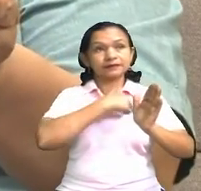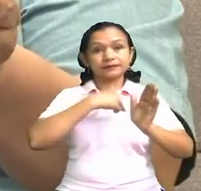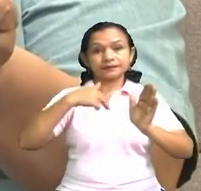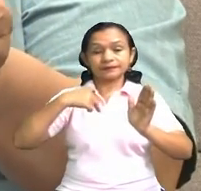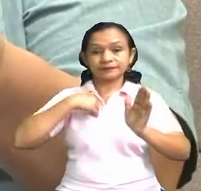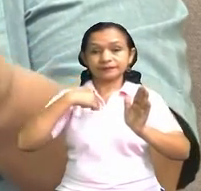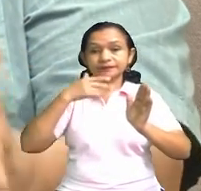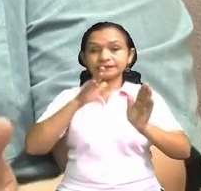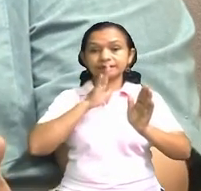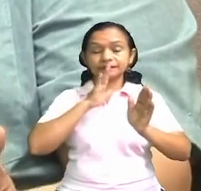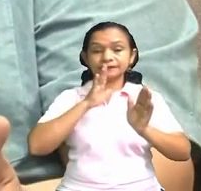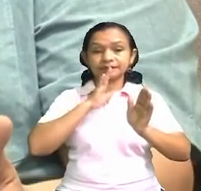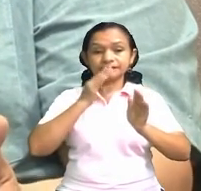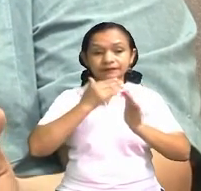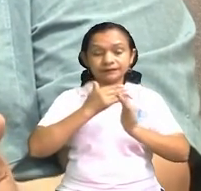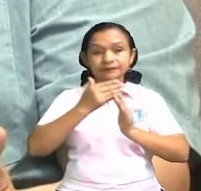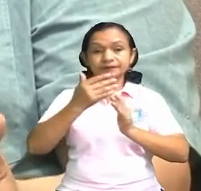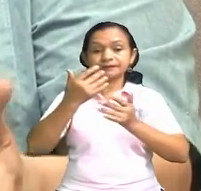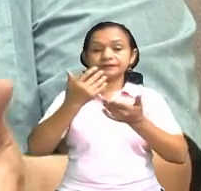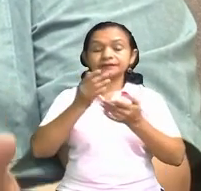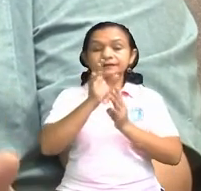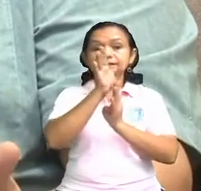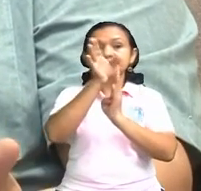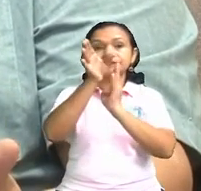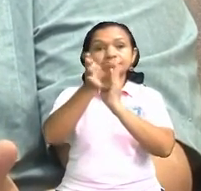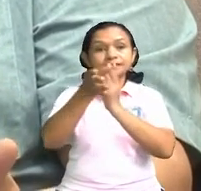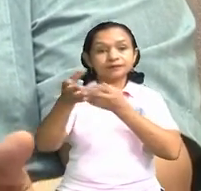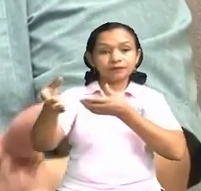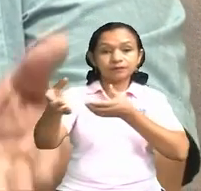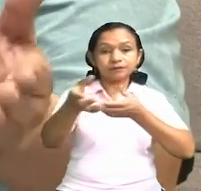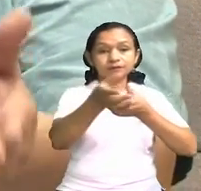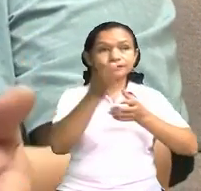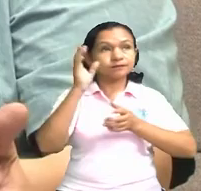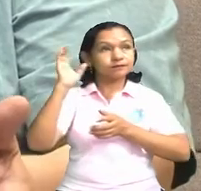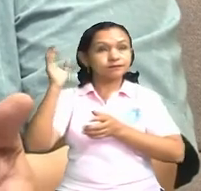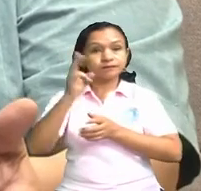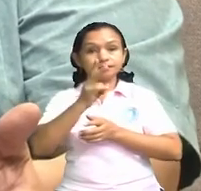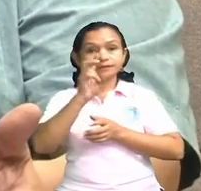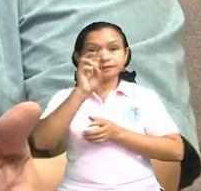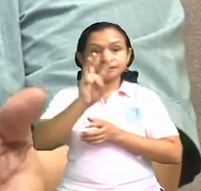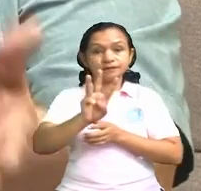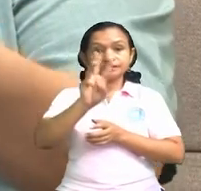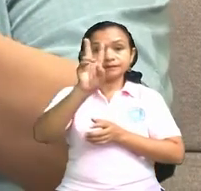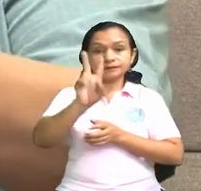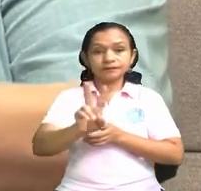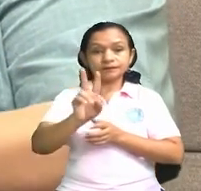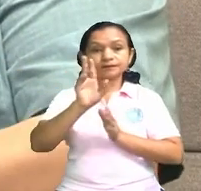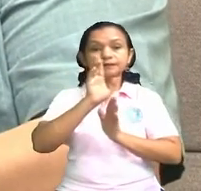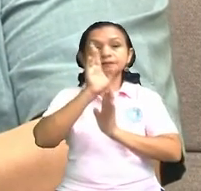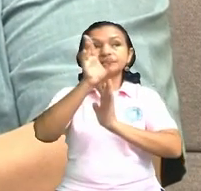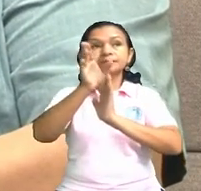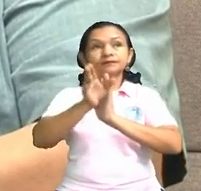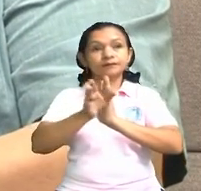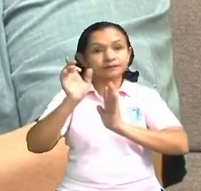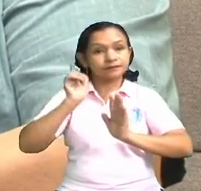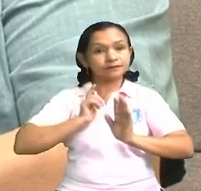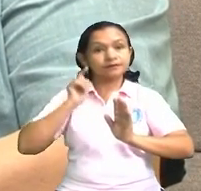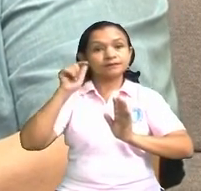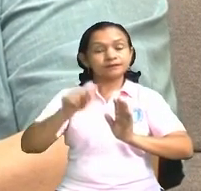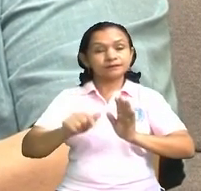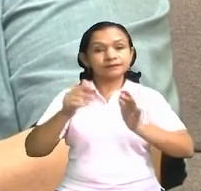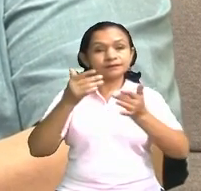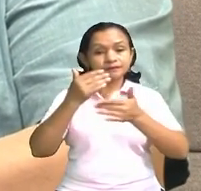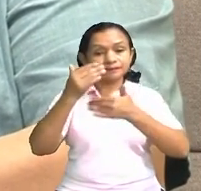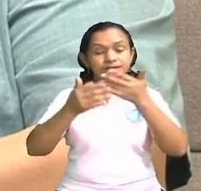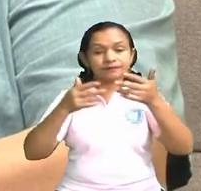les he dicho cuántas estaciones había en el 2007, que eran 32, y cuántas tenemos ahorita, que